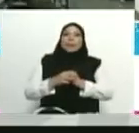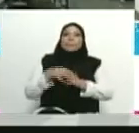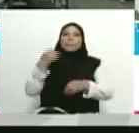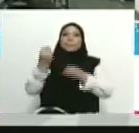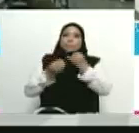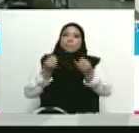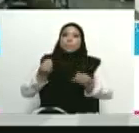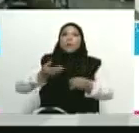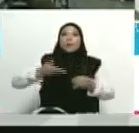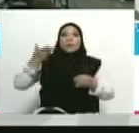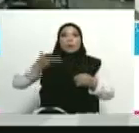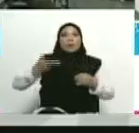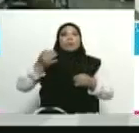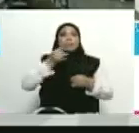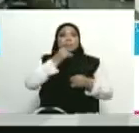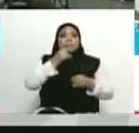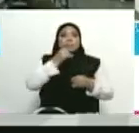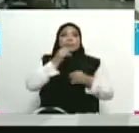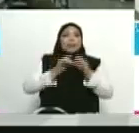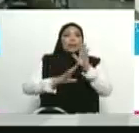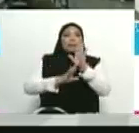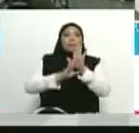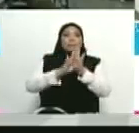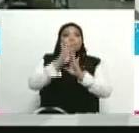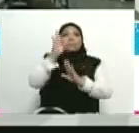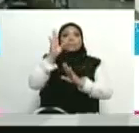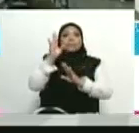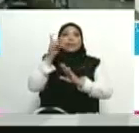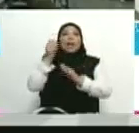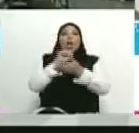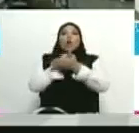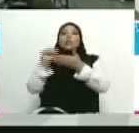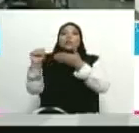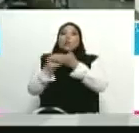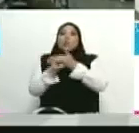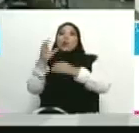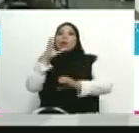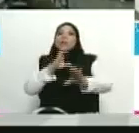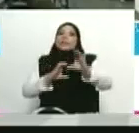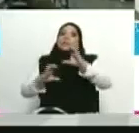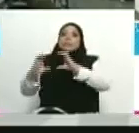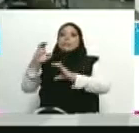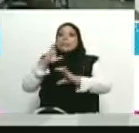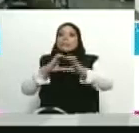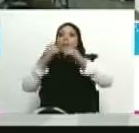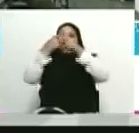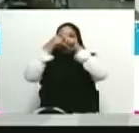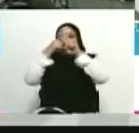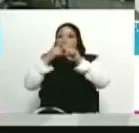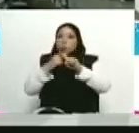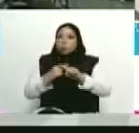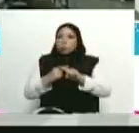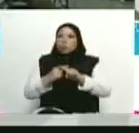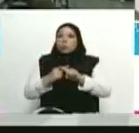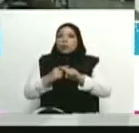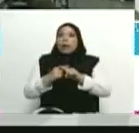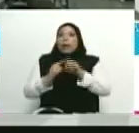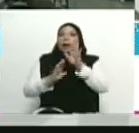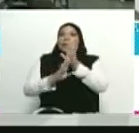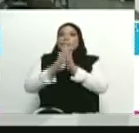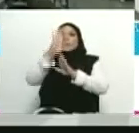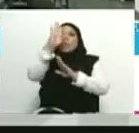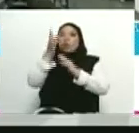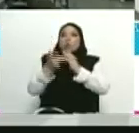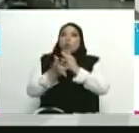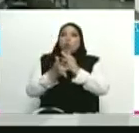áreas importantes: el desarrollo de software y ciencias de datos, el desarrollo electrónico y,